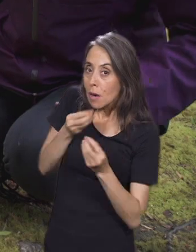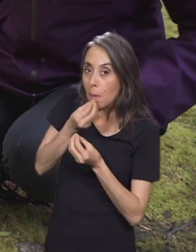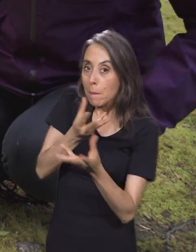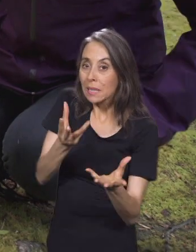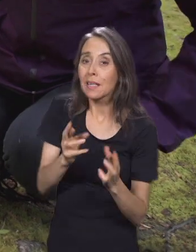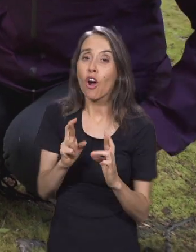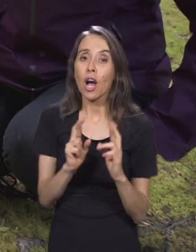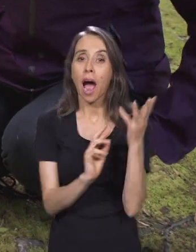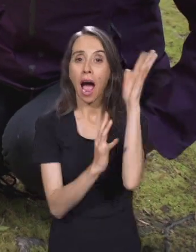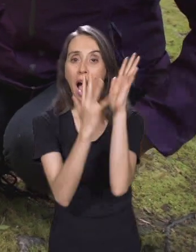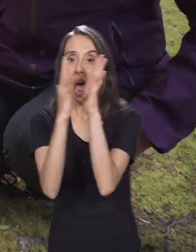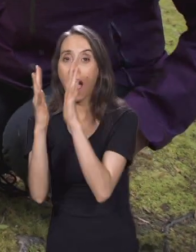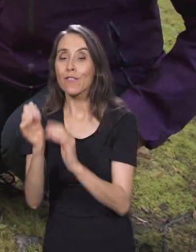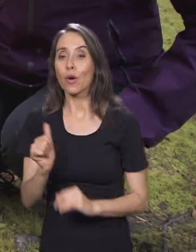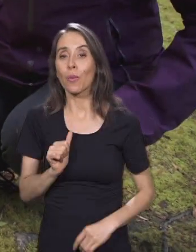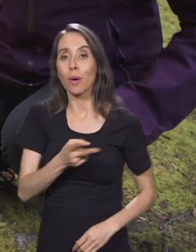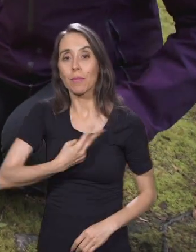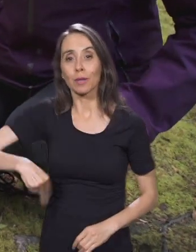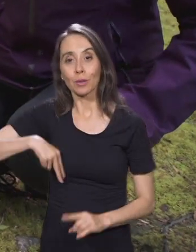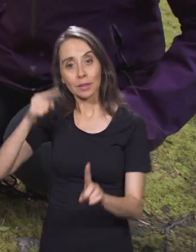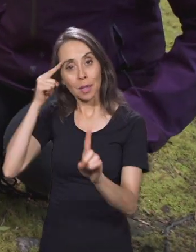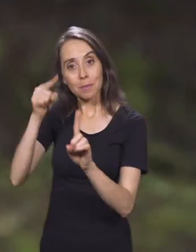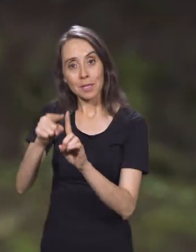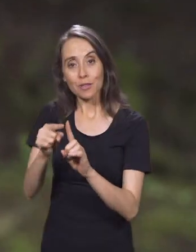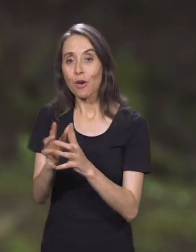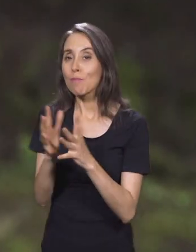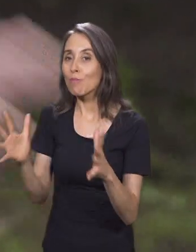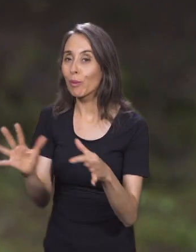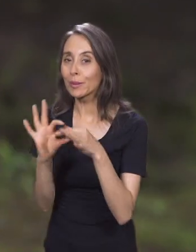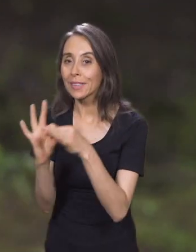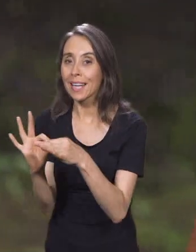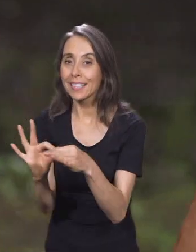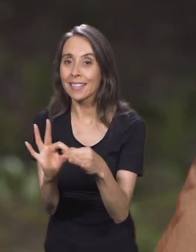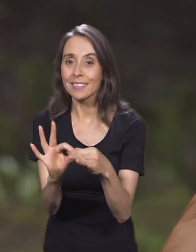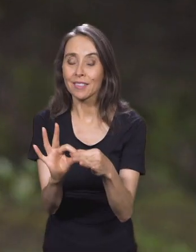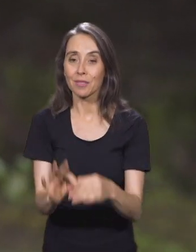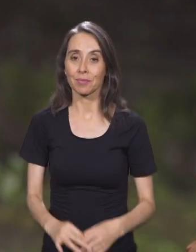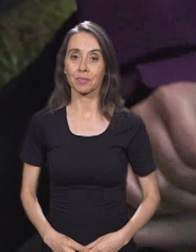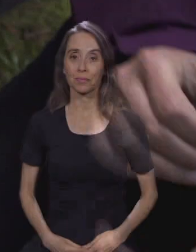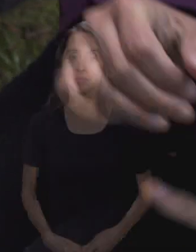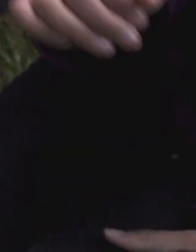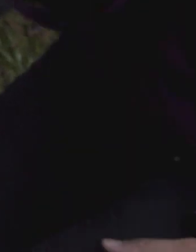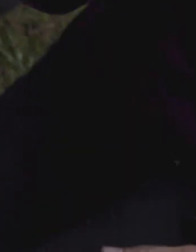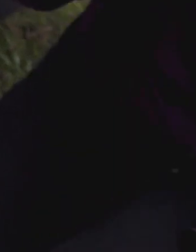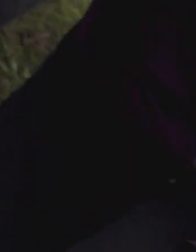que ojalá que los arbolitos nos puedan ayudar a cumplir nuestra misión. Así que muchas gracias.